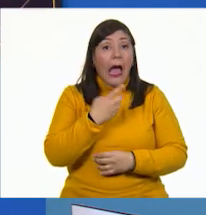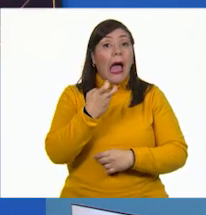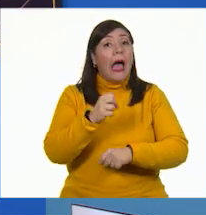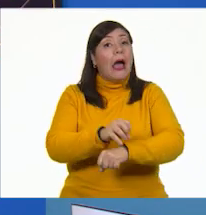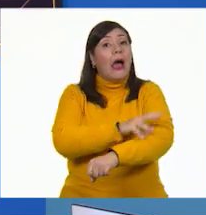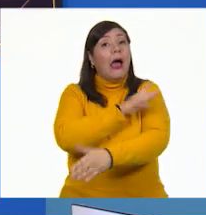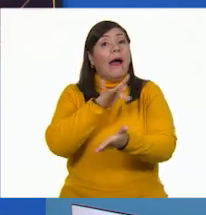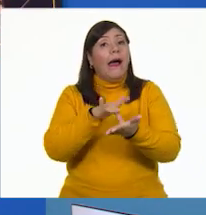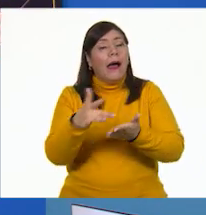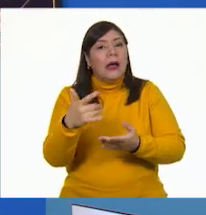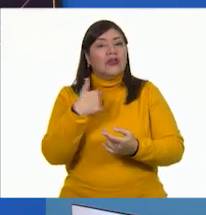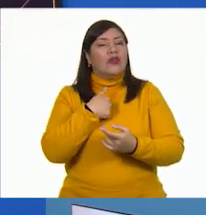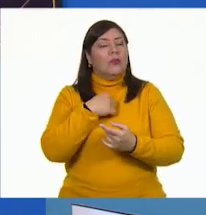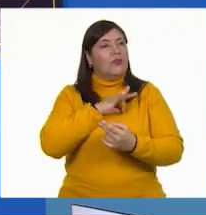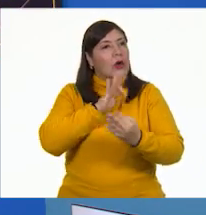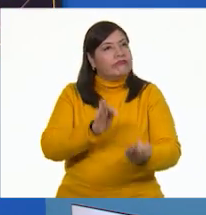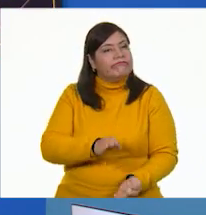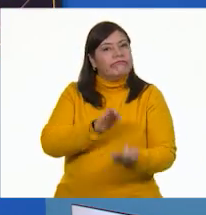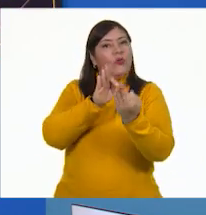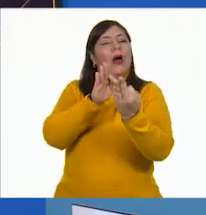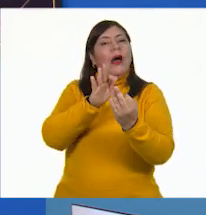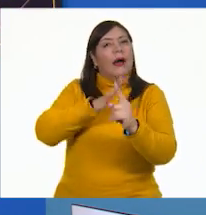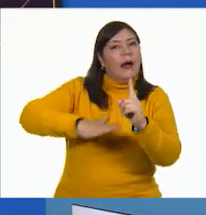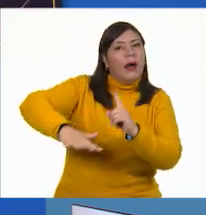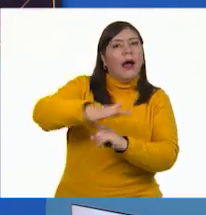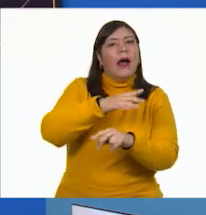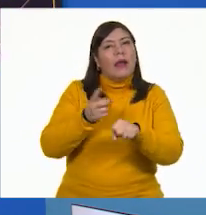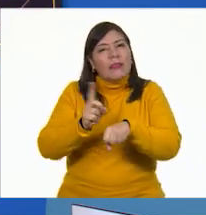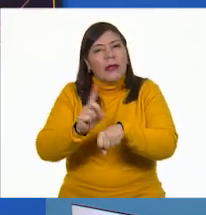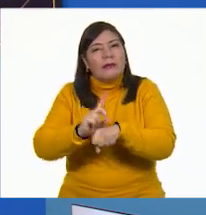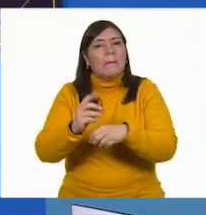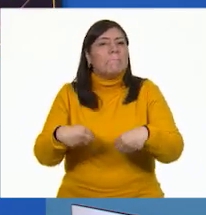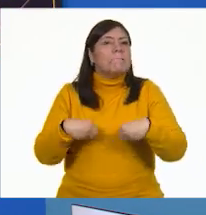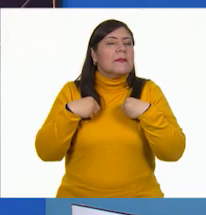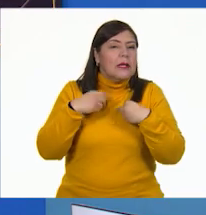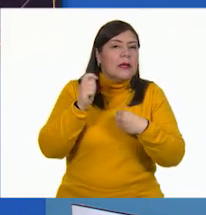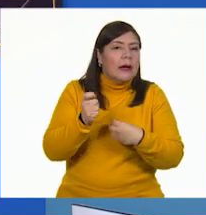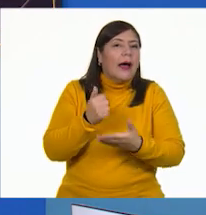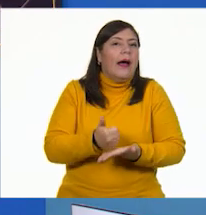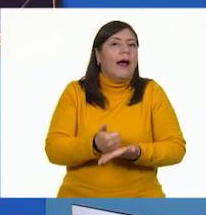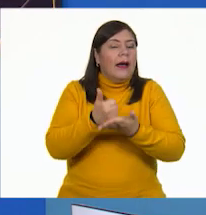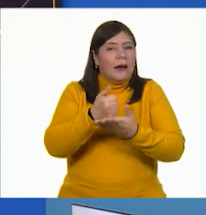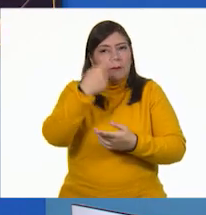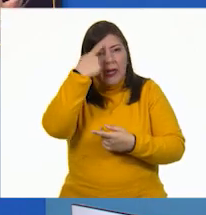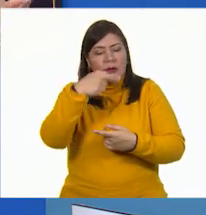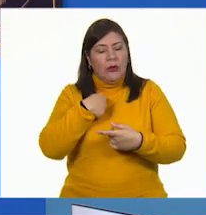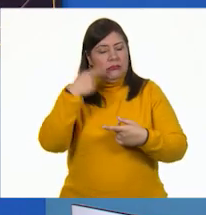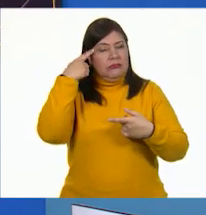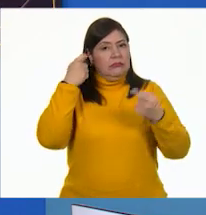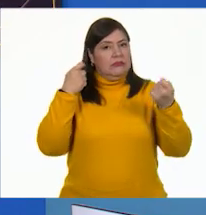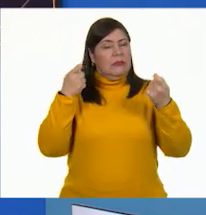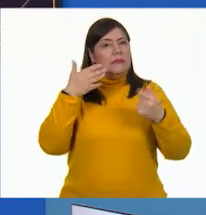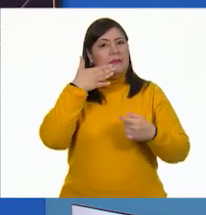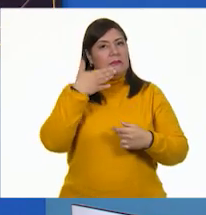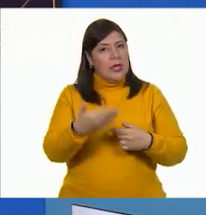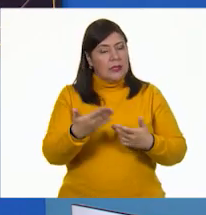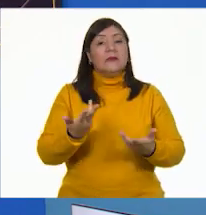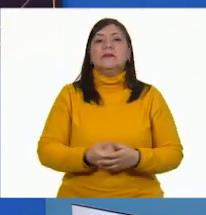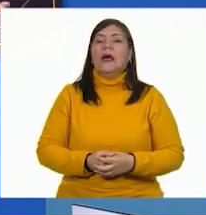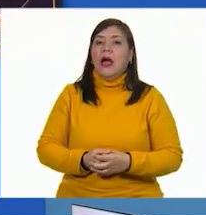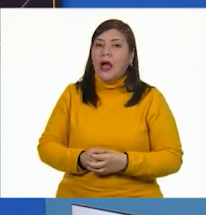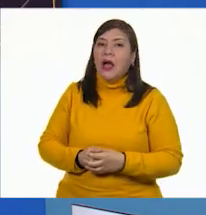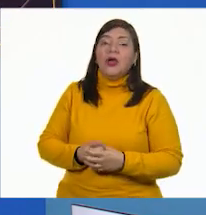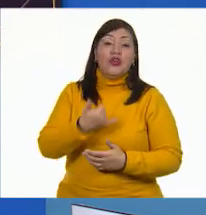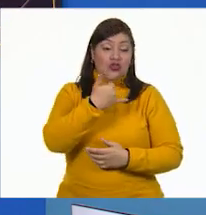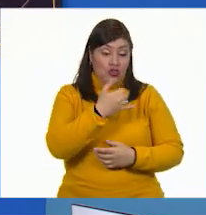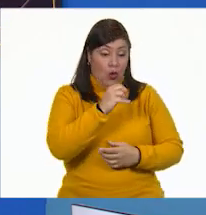siempre enfrentar de forma adecuada las situaciones diarias, nos ayudan también a tener equilibrio. Yola entiende